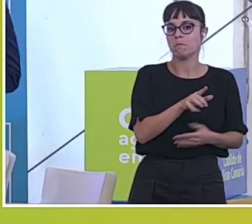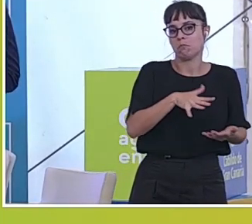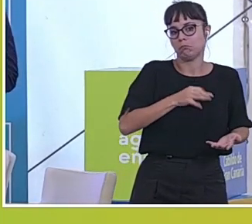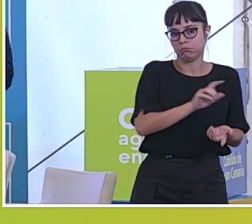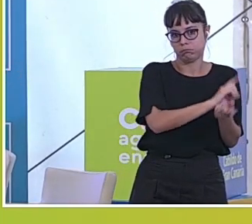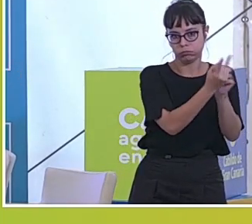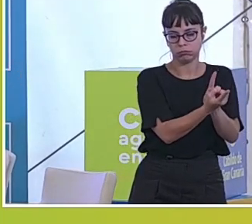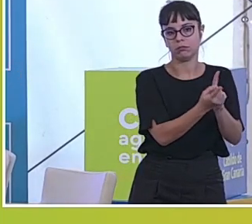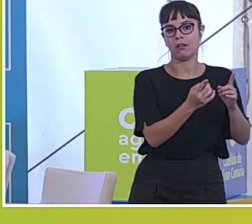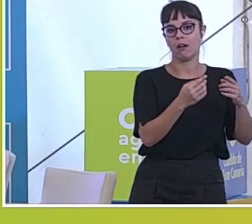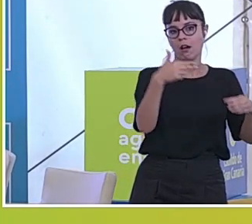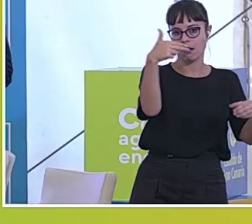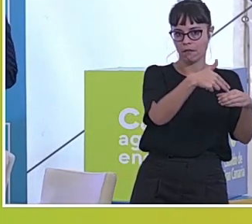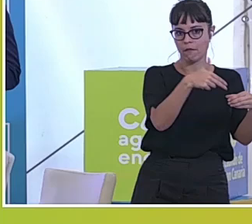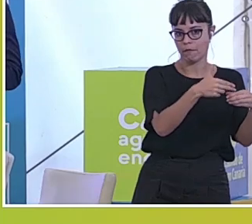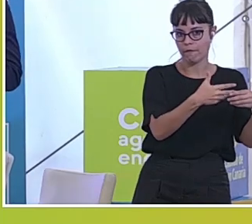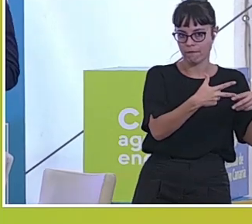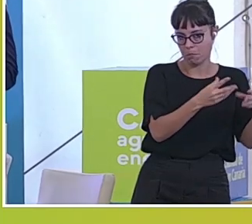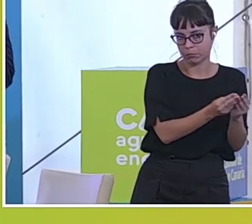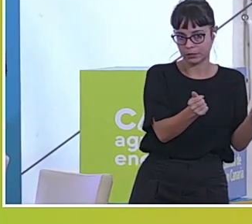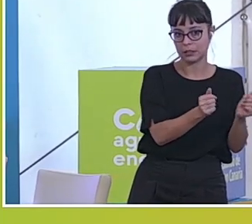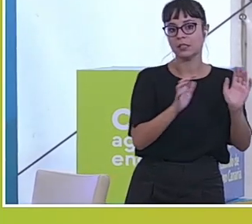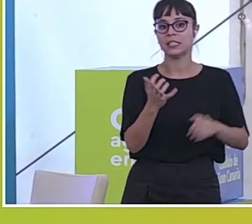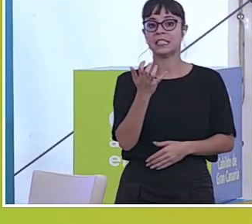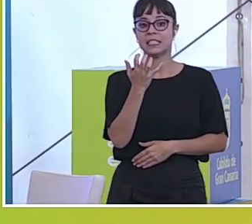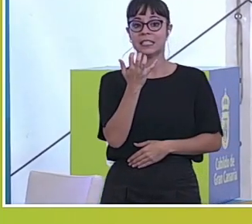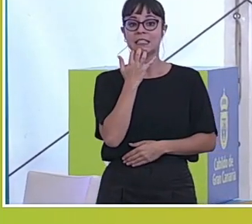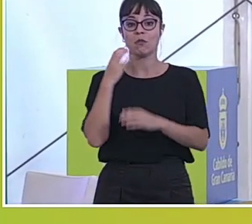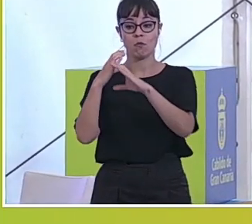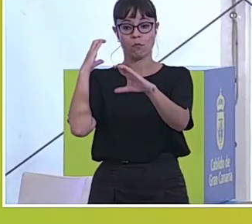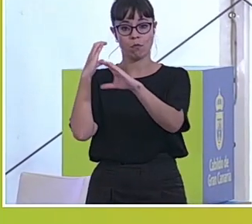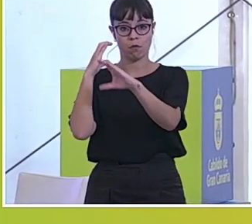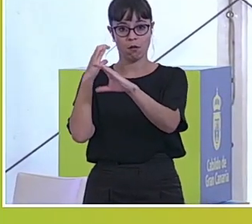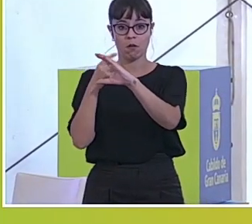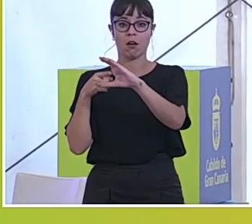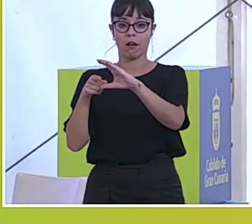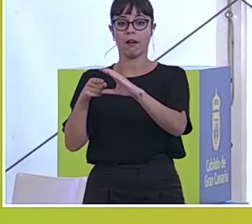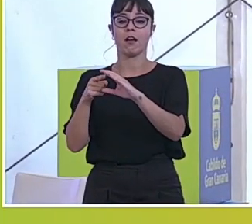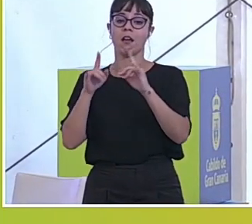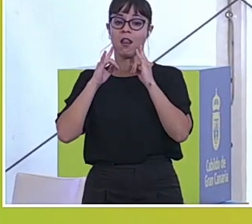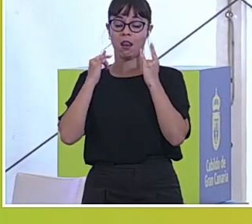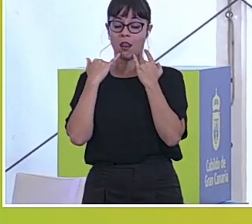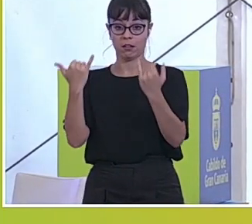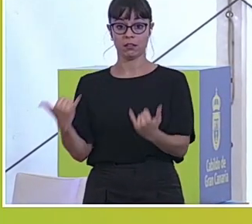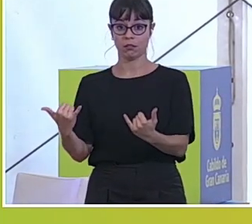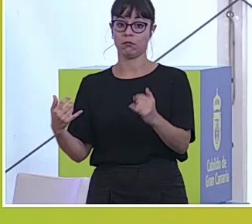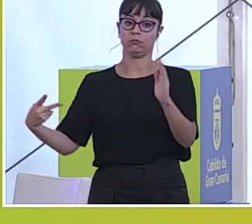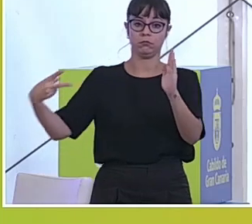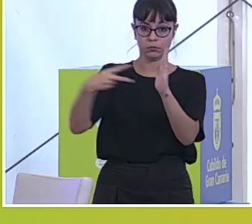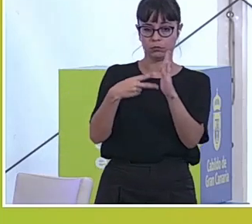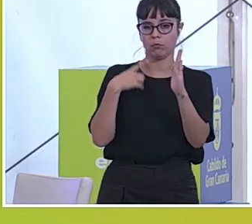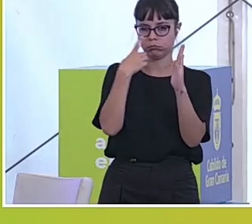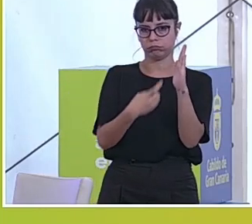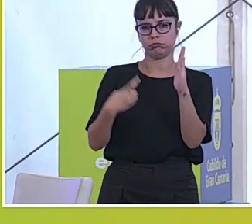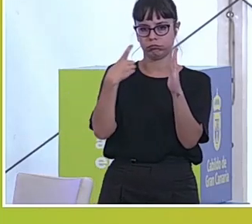necesitaríamos cargarlo durante muchísimas horas y con cargadores súper rápidos, ¿no? Que también suponen ciertos problemas para la estabilidad del